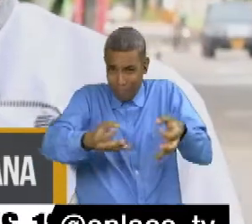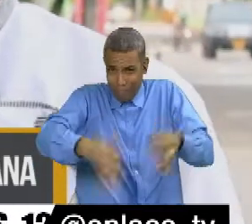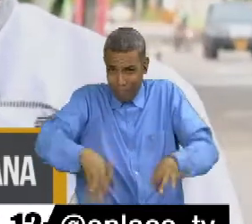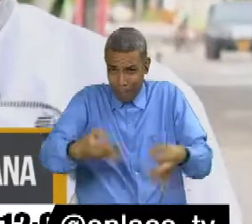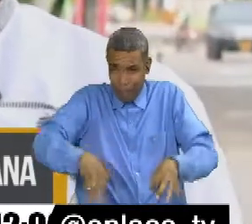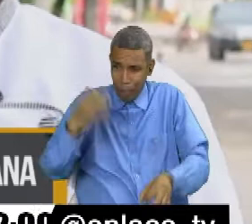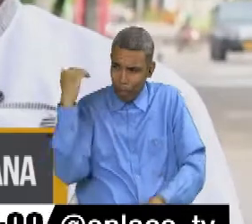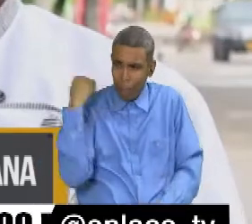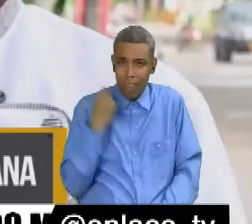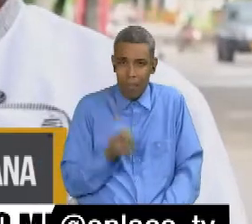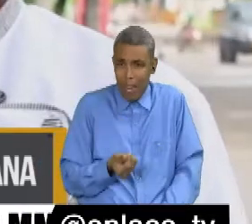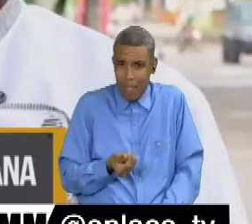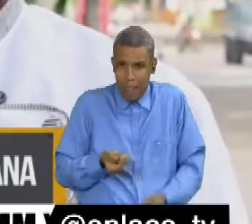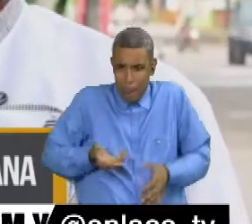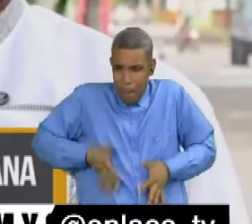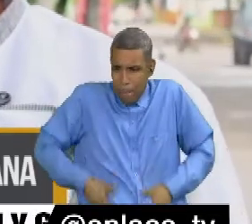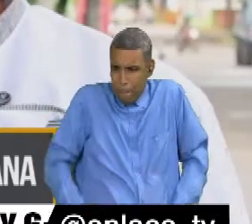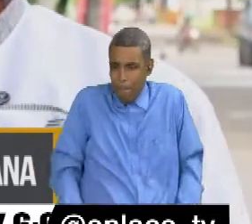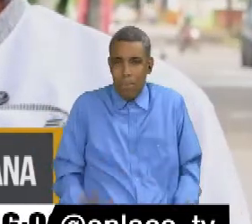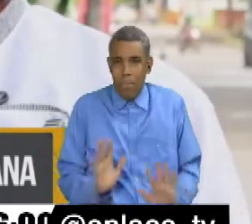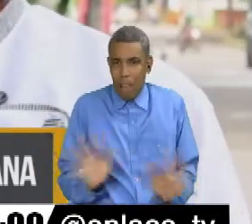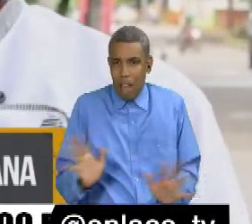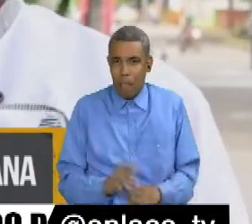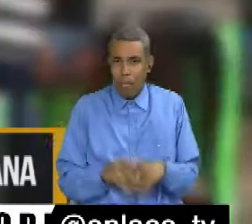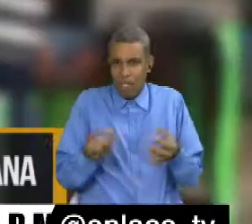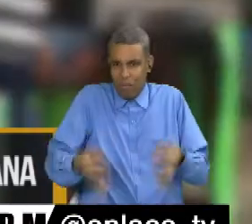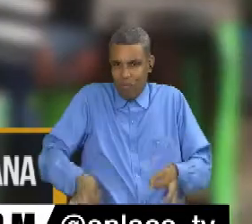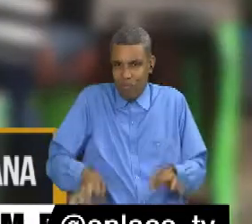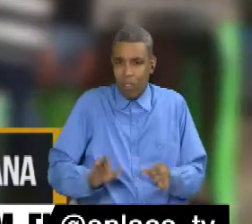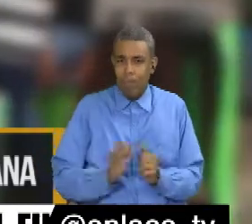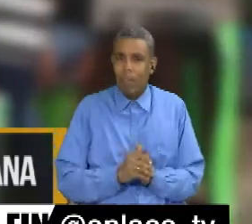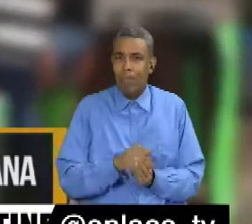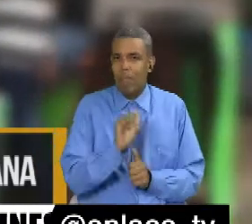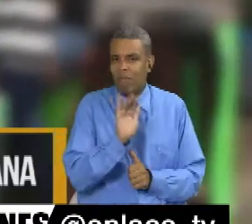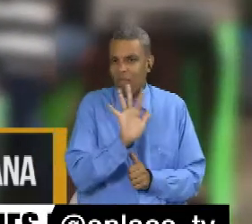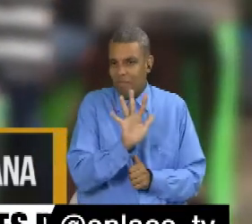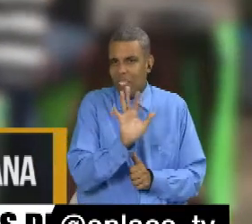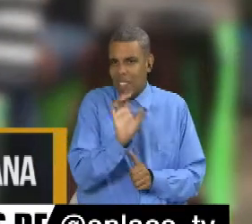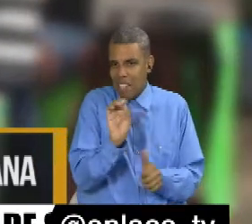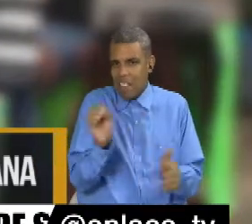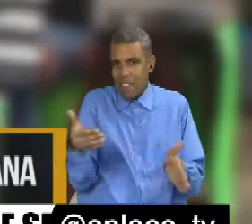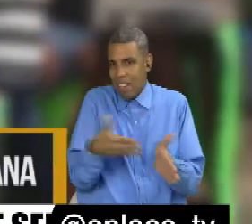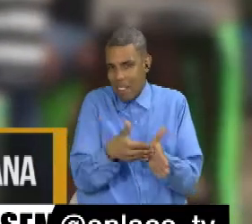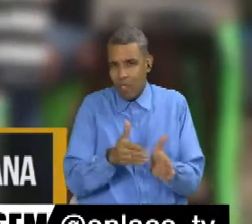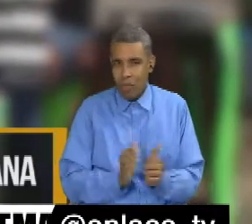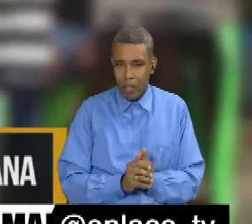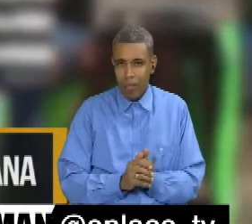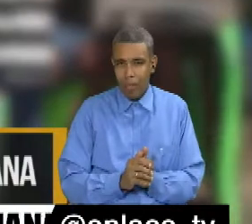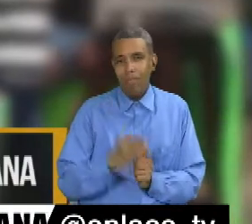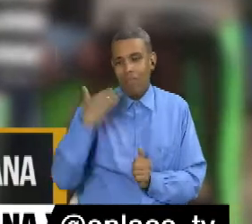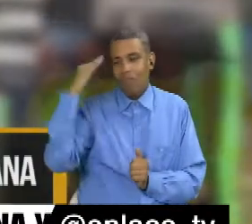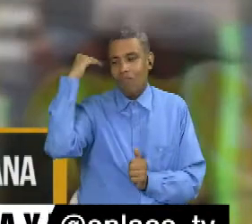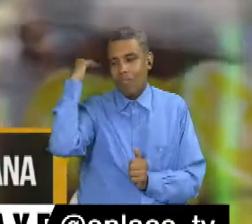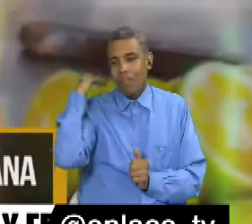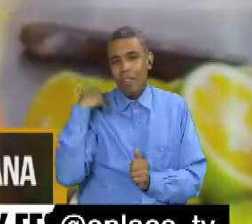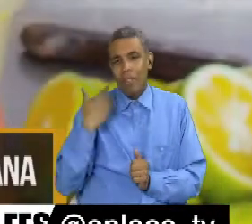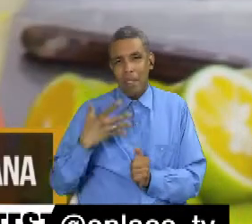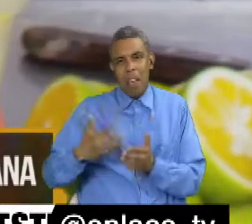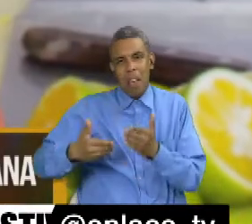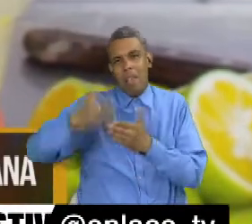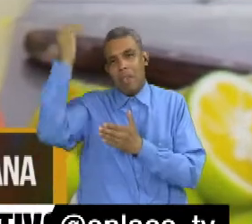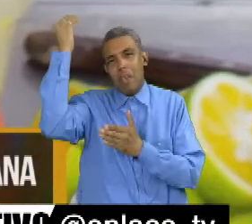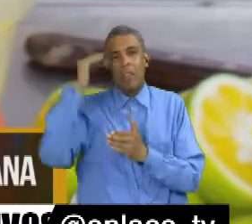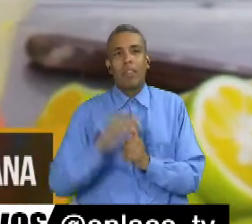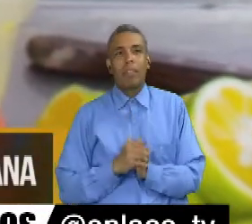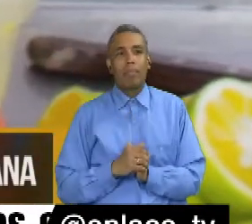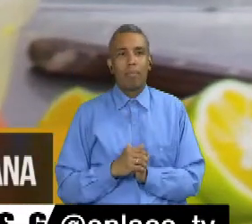no tenía dificultad para más. Comencé con 500 mil pesos, ese fue el básico del negocio mío. En principio